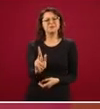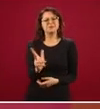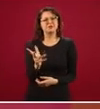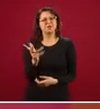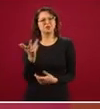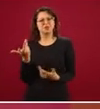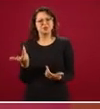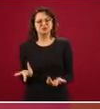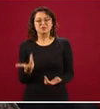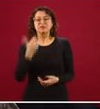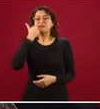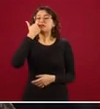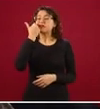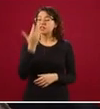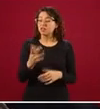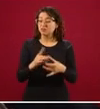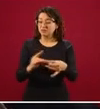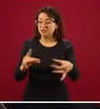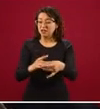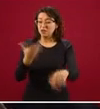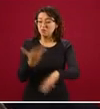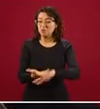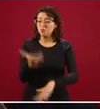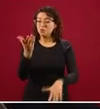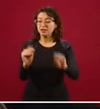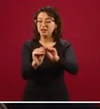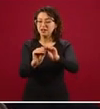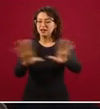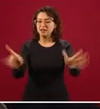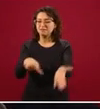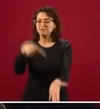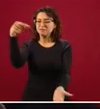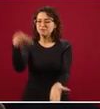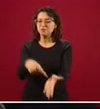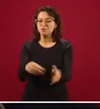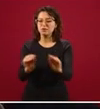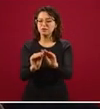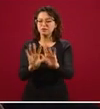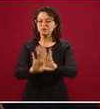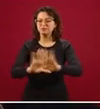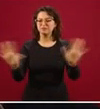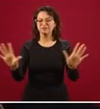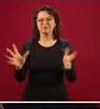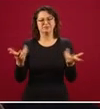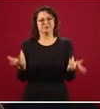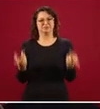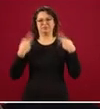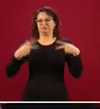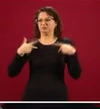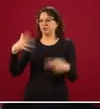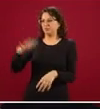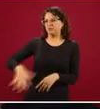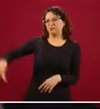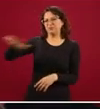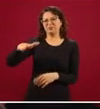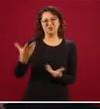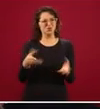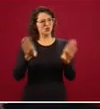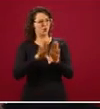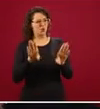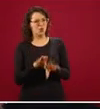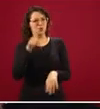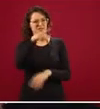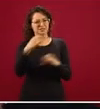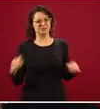dejarlo extremadamente precisado, claro, la sociedad se pregunta, ¿y por qué, si este es un instituto del